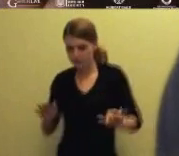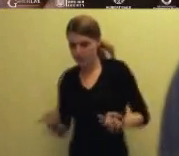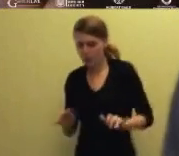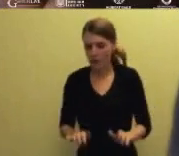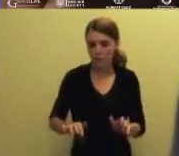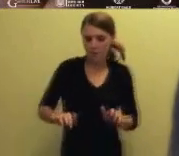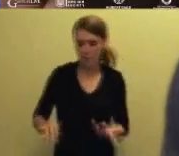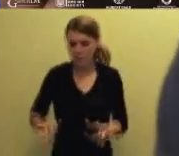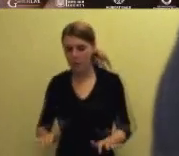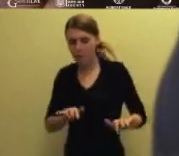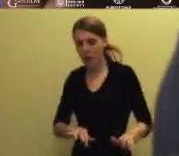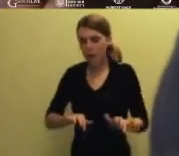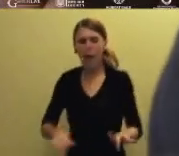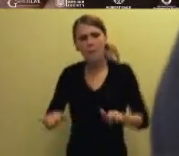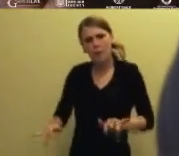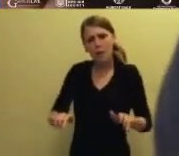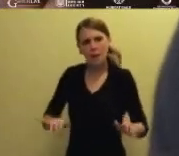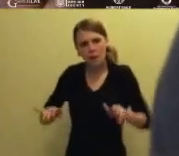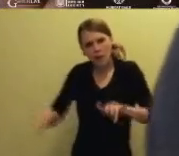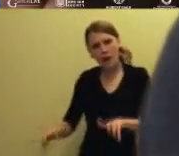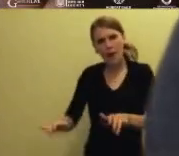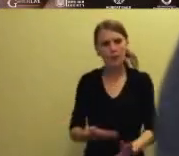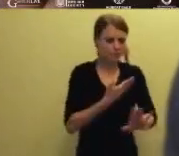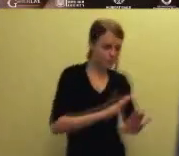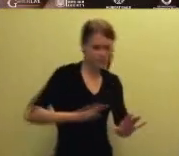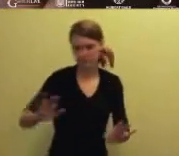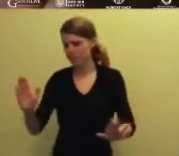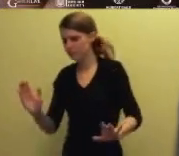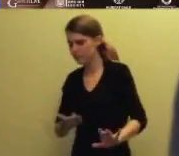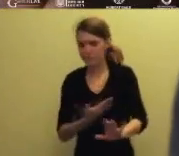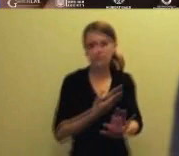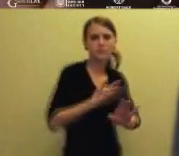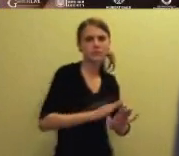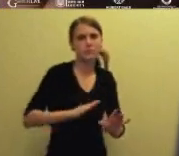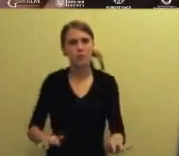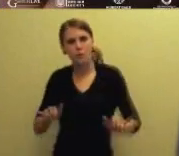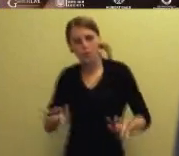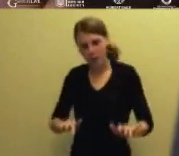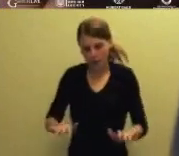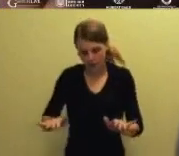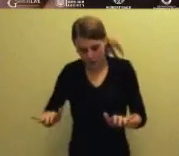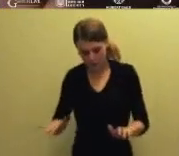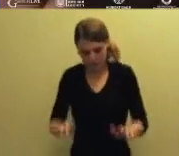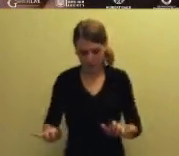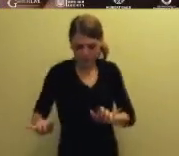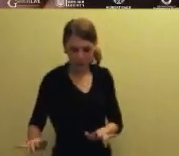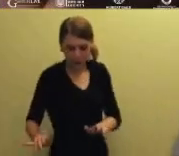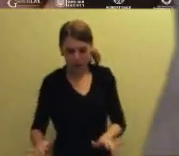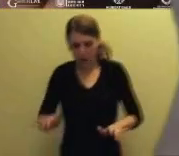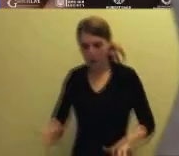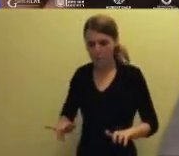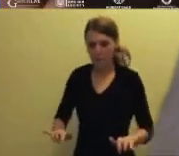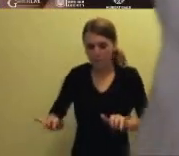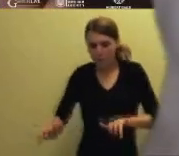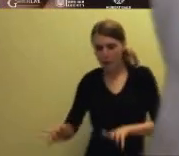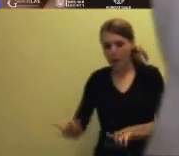el lenguaje sordomudo ah bueno muy bien a mí qué me importa si al final estamos poniendo por encima